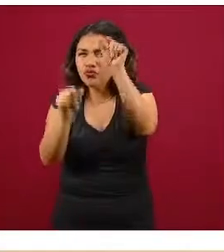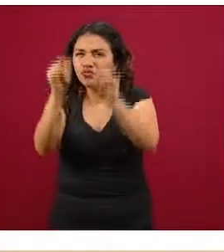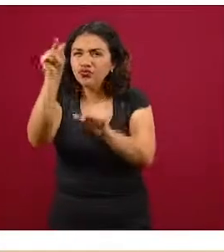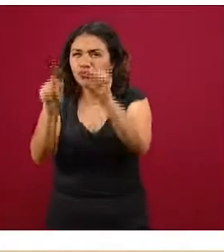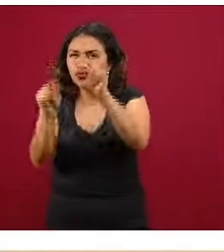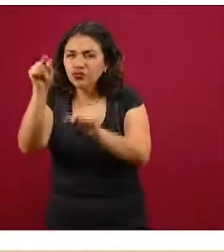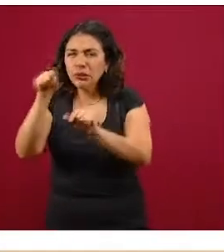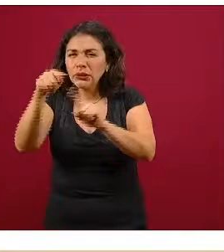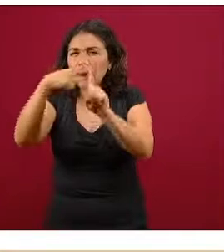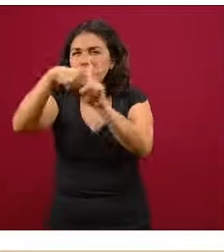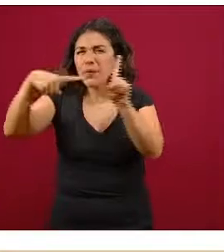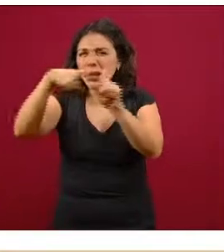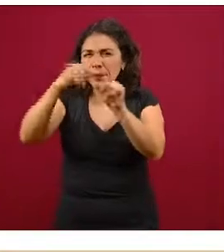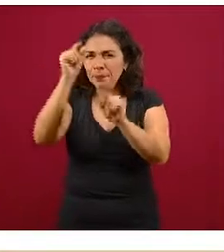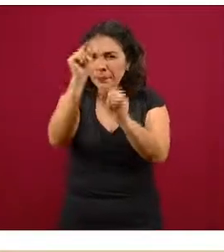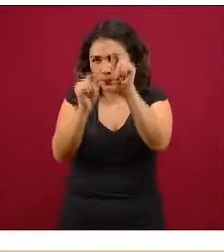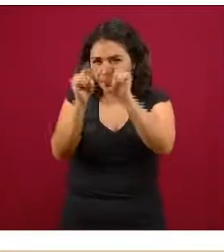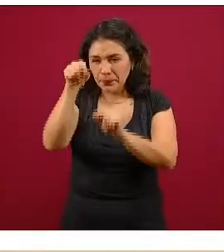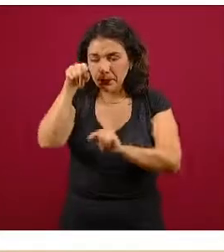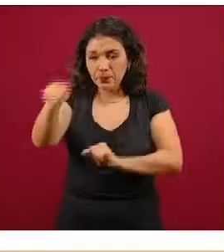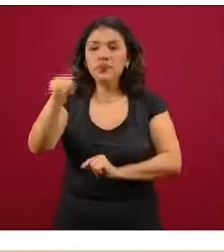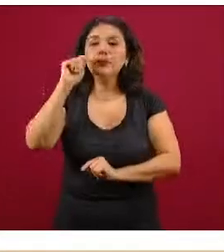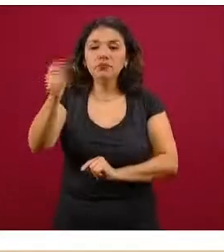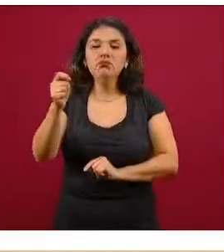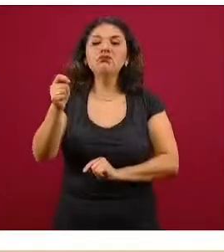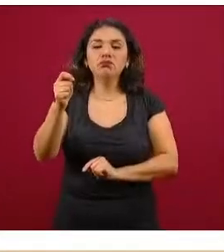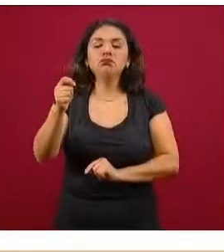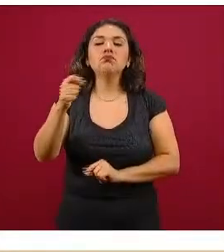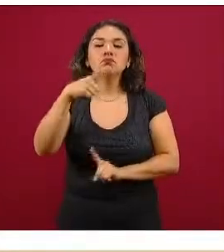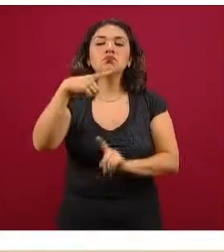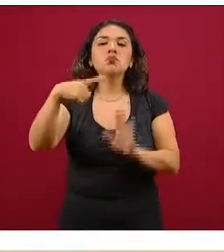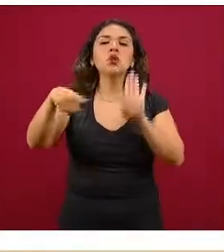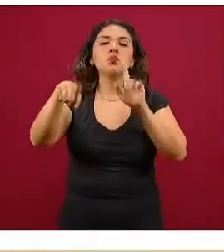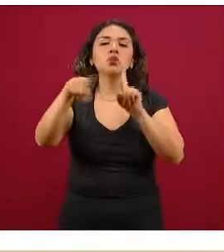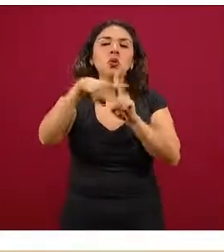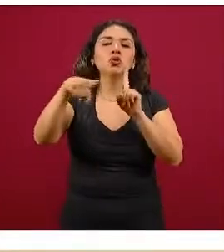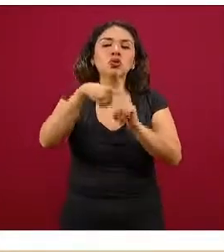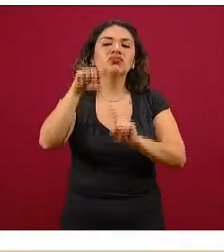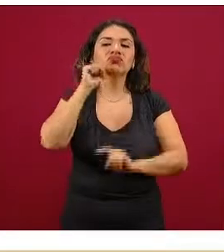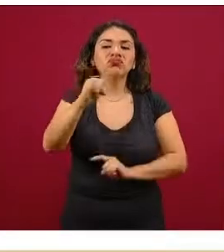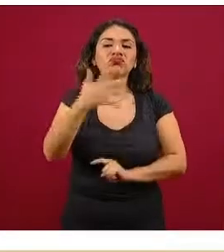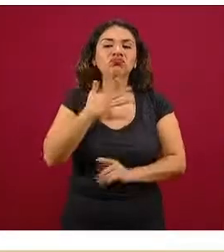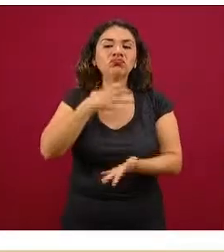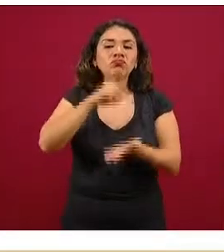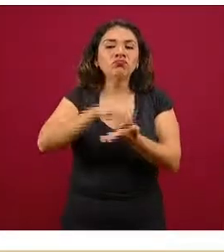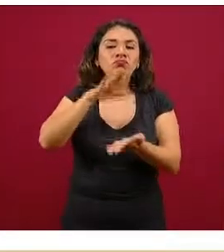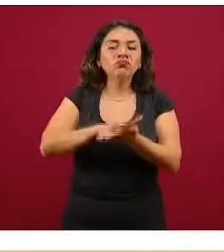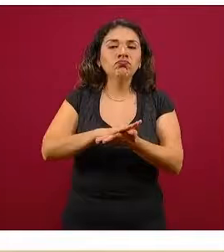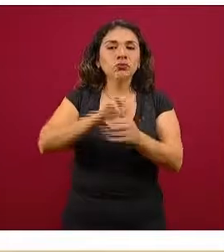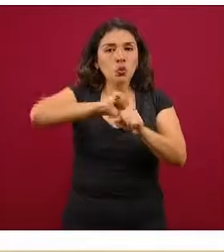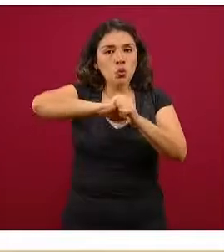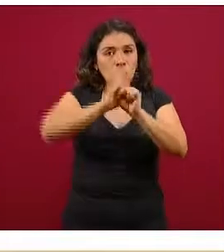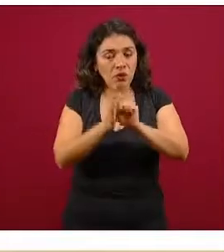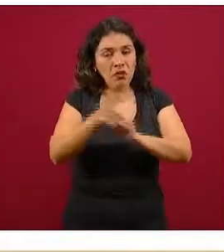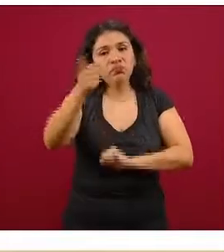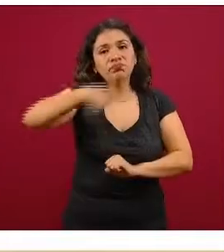la parte basal, son las que dieron positivo a la prueba para el virus SARS-CoV-2 y por lo tanto son nuestros